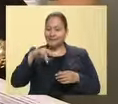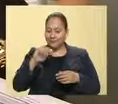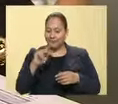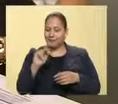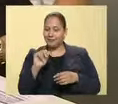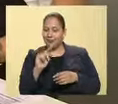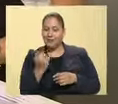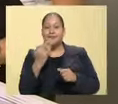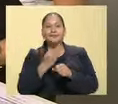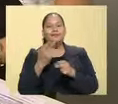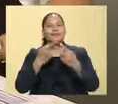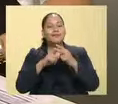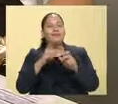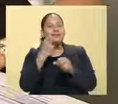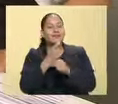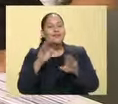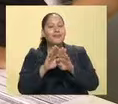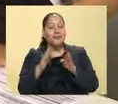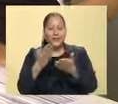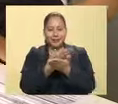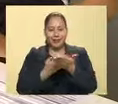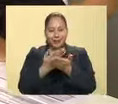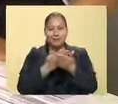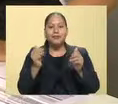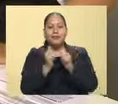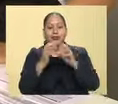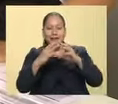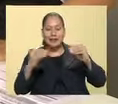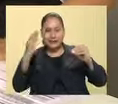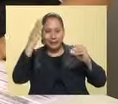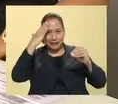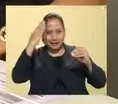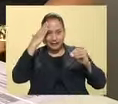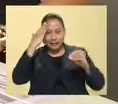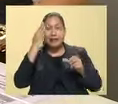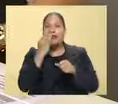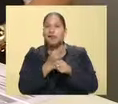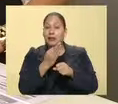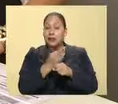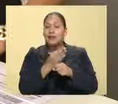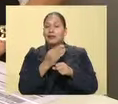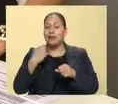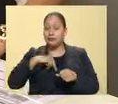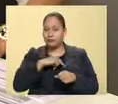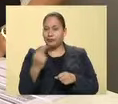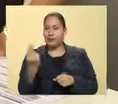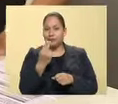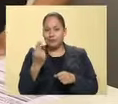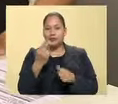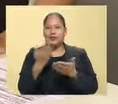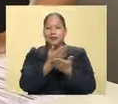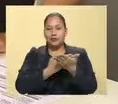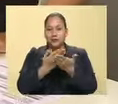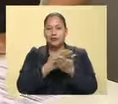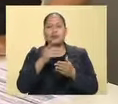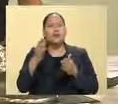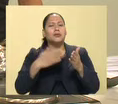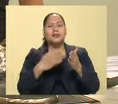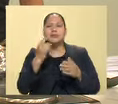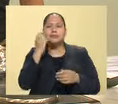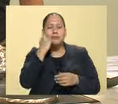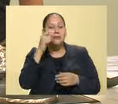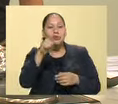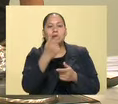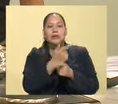a empezar, ¿no? Primero con nuestra pasta. Pasta con calabacita. Vamos a hacer hoy, necesitamos nuestra pasta, que ya está cocida. La que ustedes quieran, pero sí que